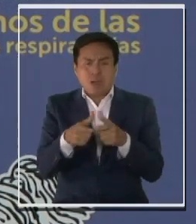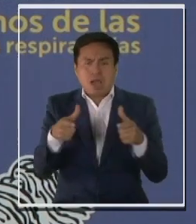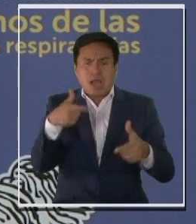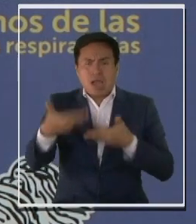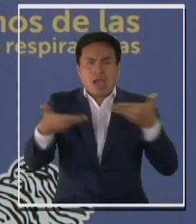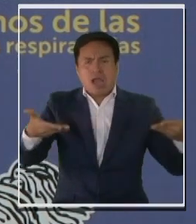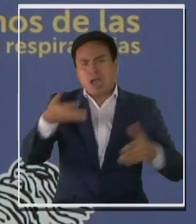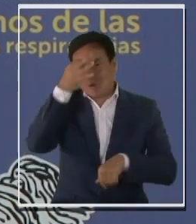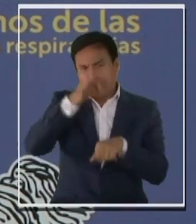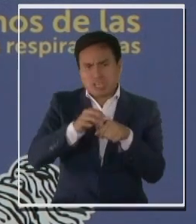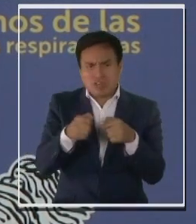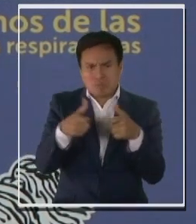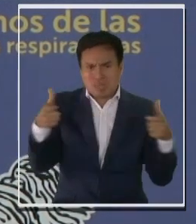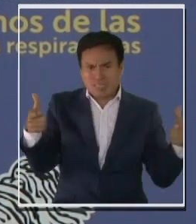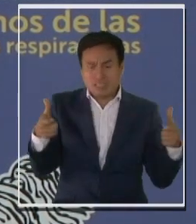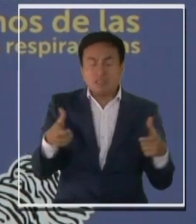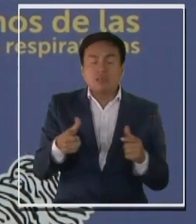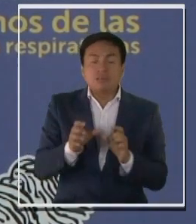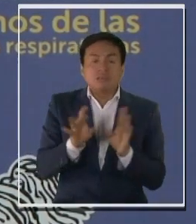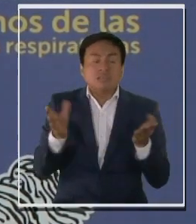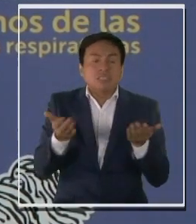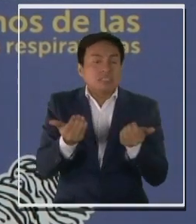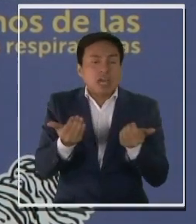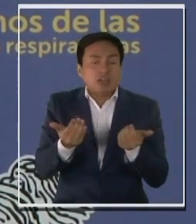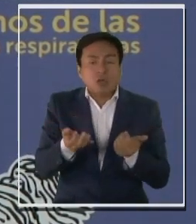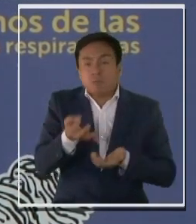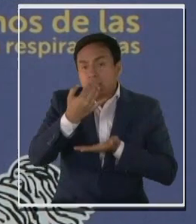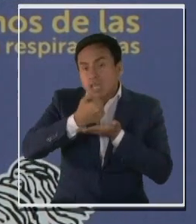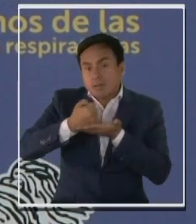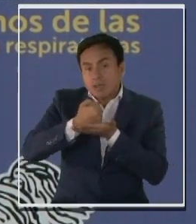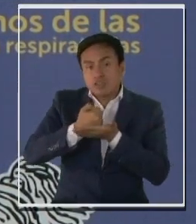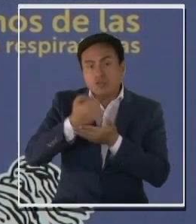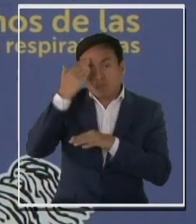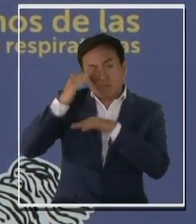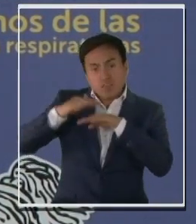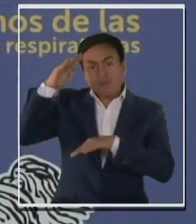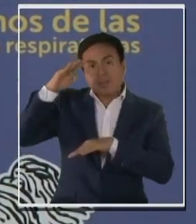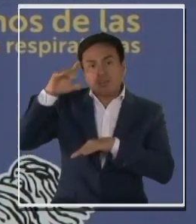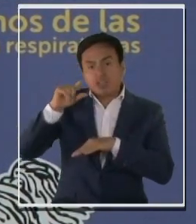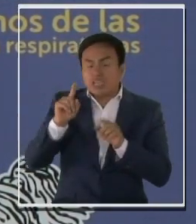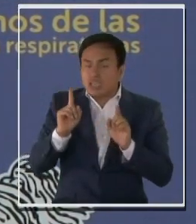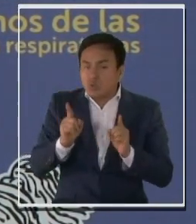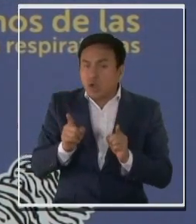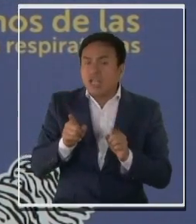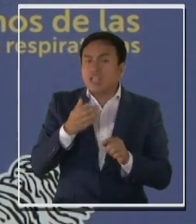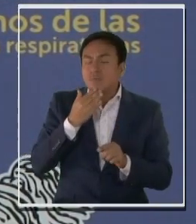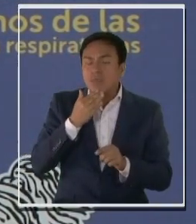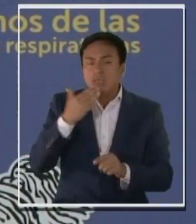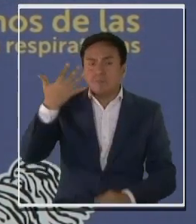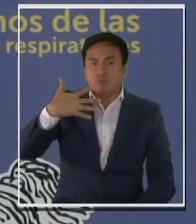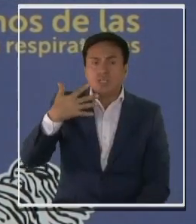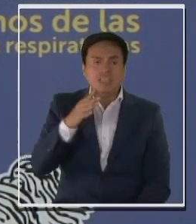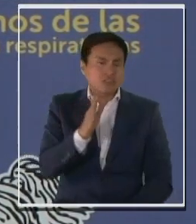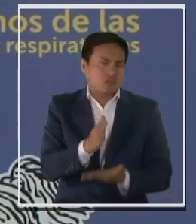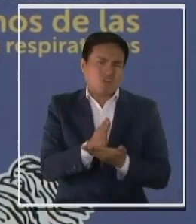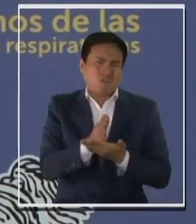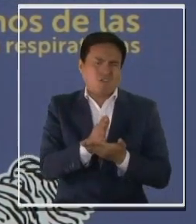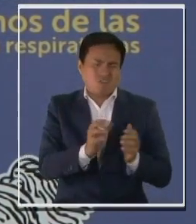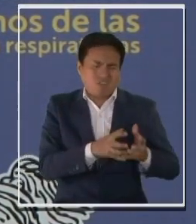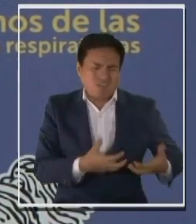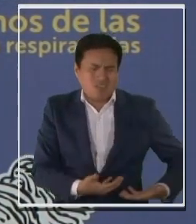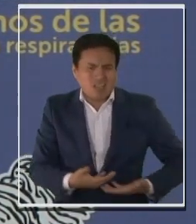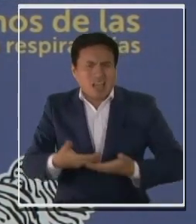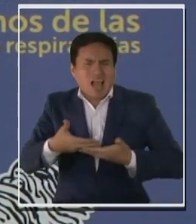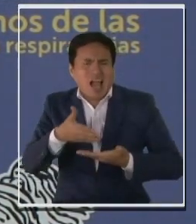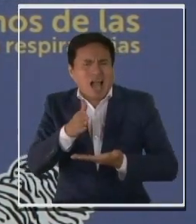contagios Incluso si es que es necesario que tomen Algún medicamento para reducir la fiebre también es una situación importante no deben acudir a esos niños